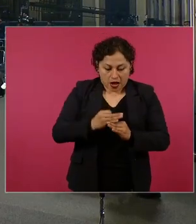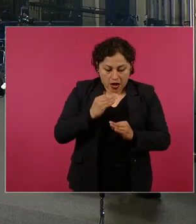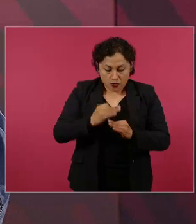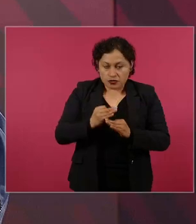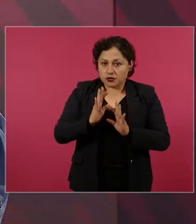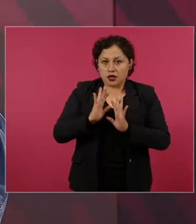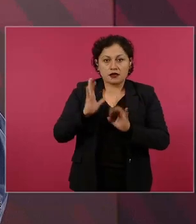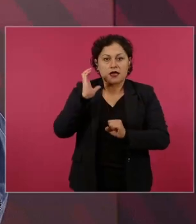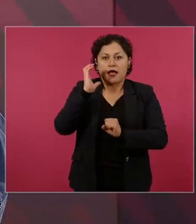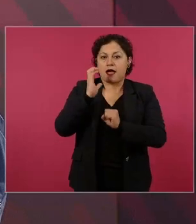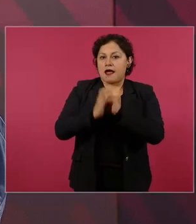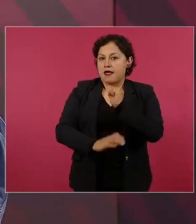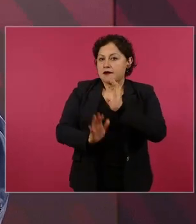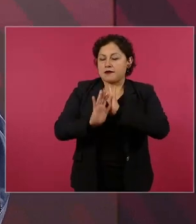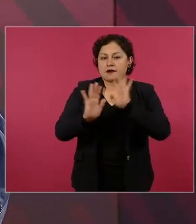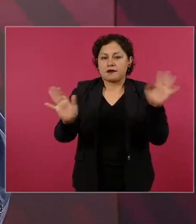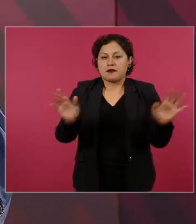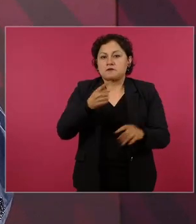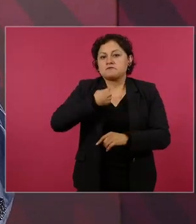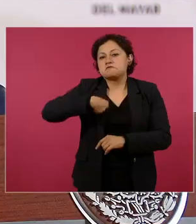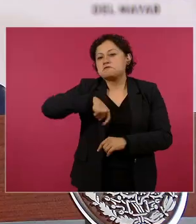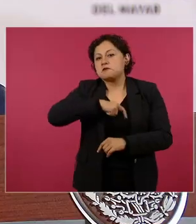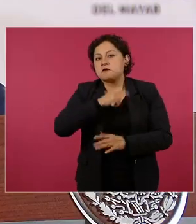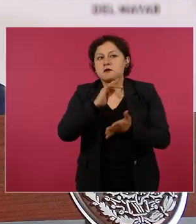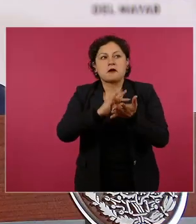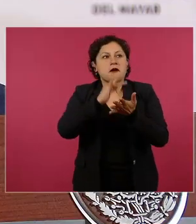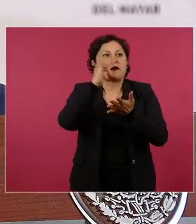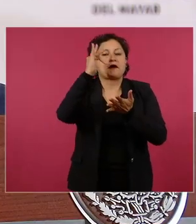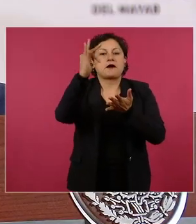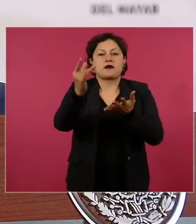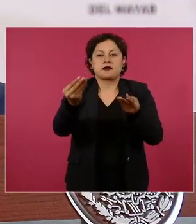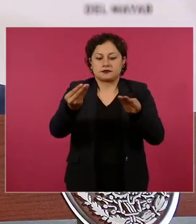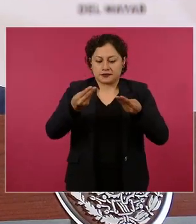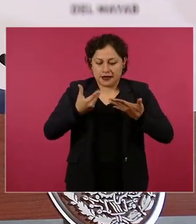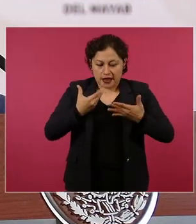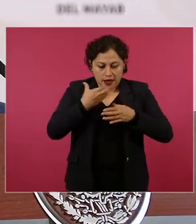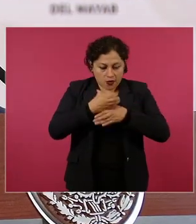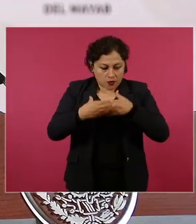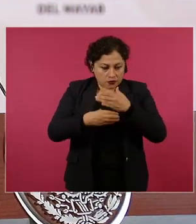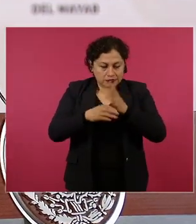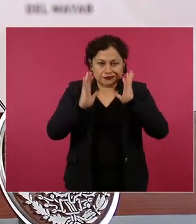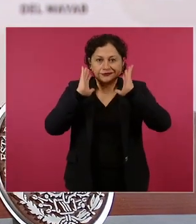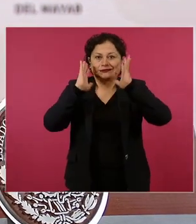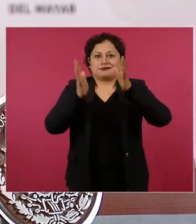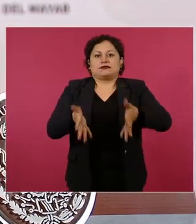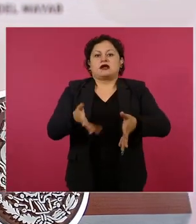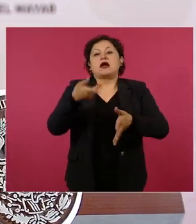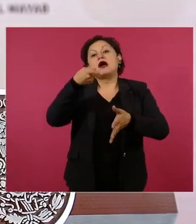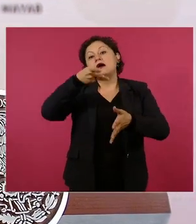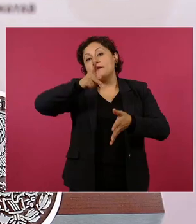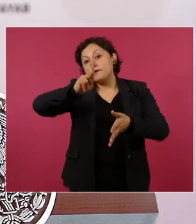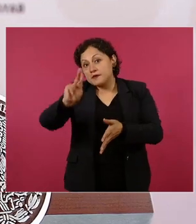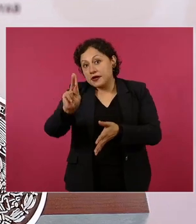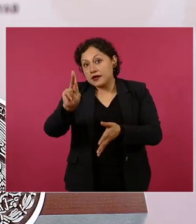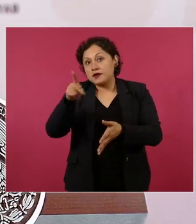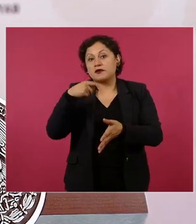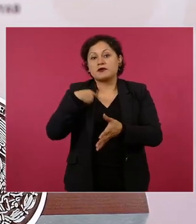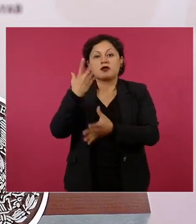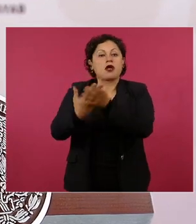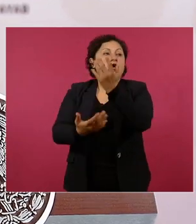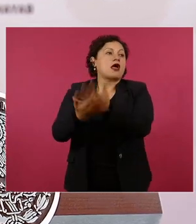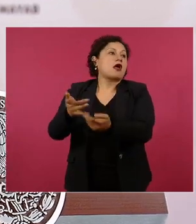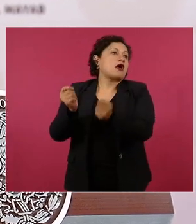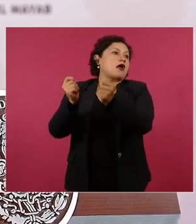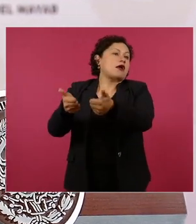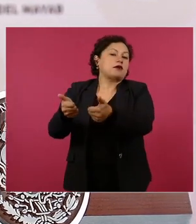podemos decir gracias a la vida que nos ha dado tanto, pero hay que pensar hacia